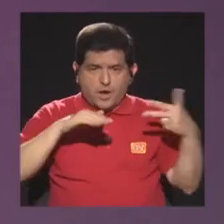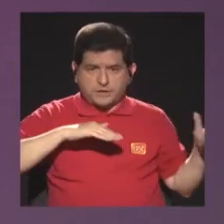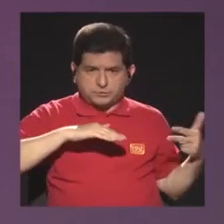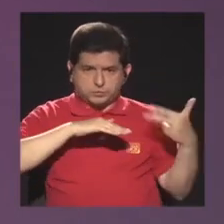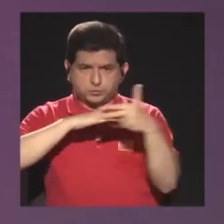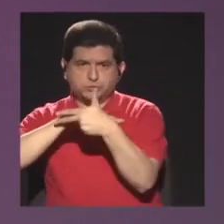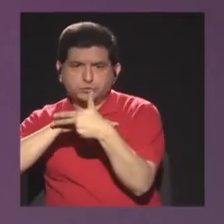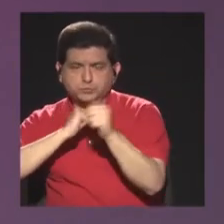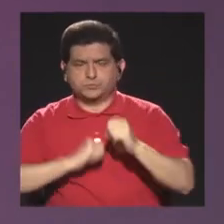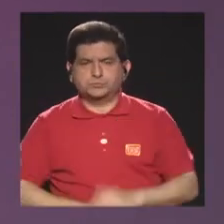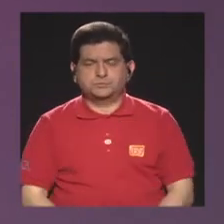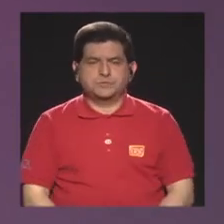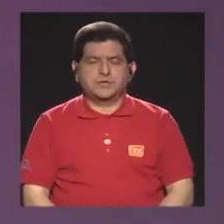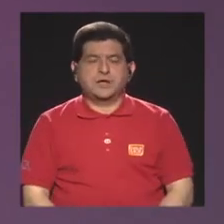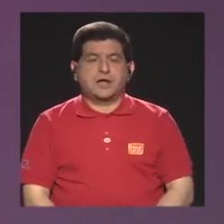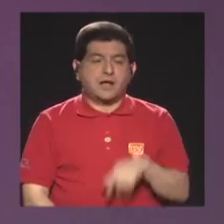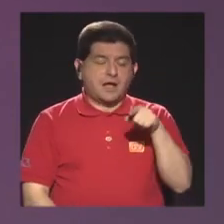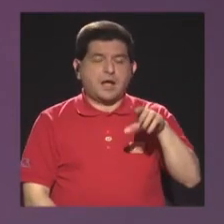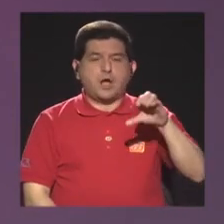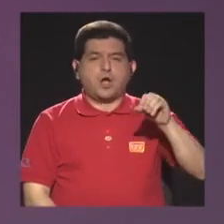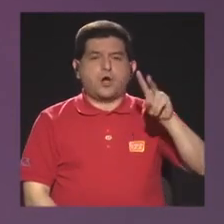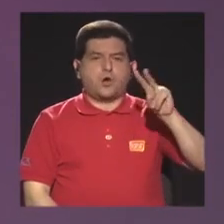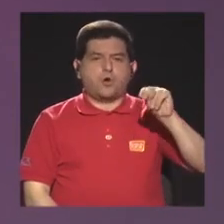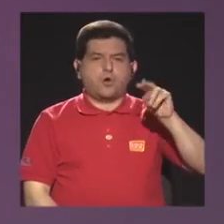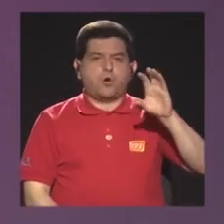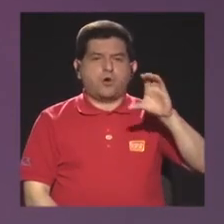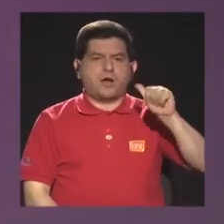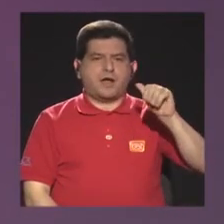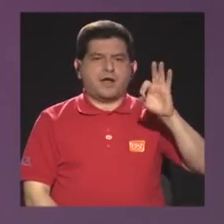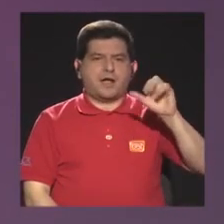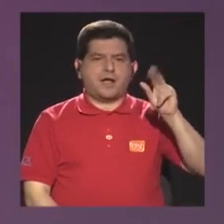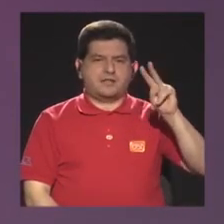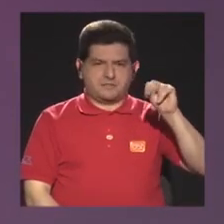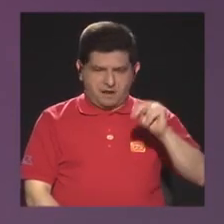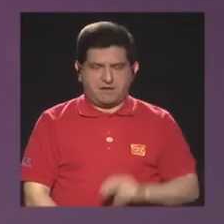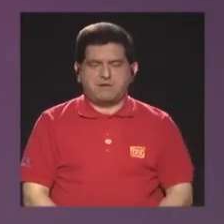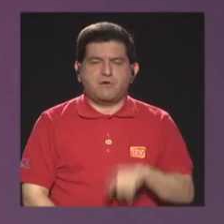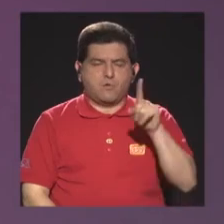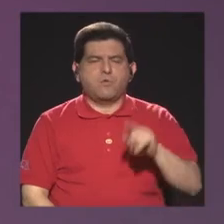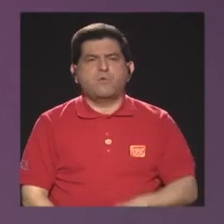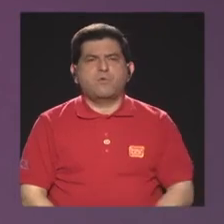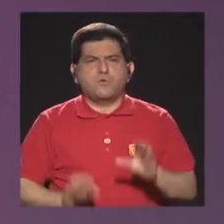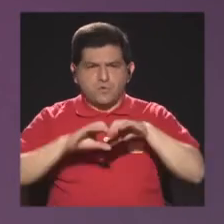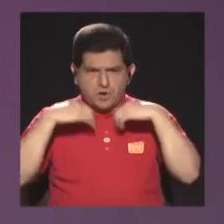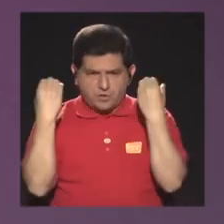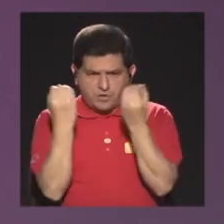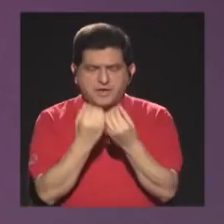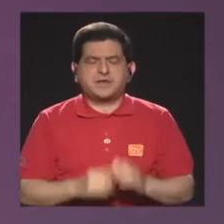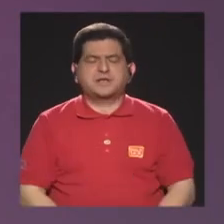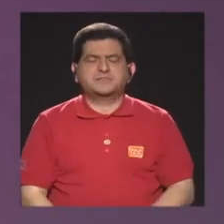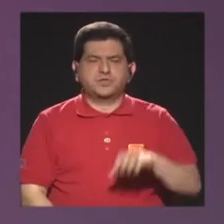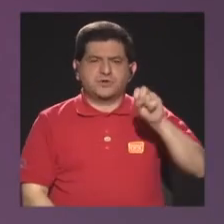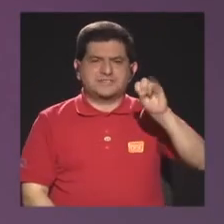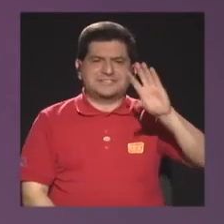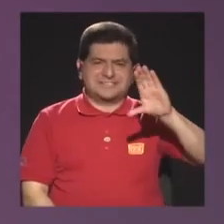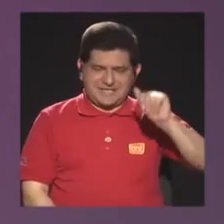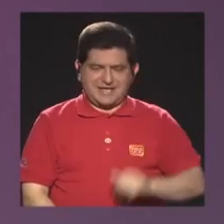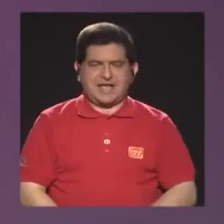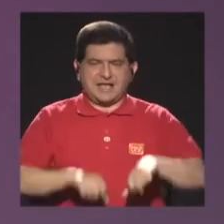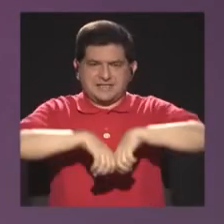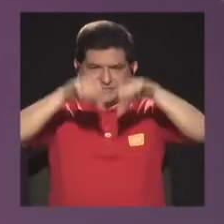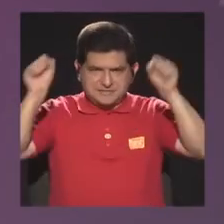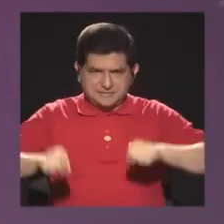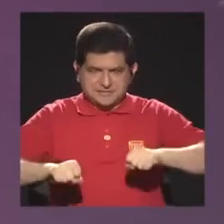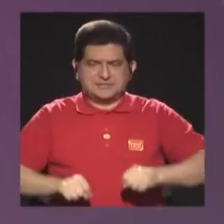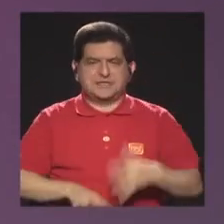portuarias. Entonces, CONCATRANS es una comisión que existe a nivel de del Sistema de Integración Centroamericana, ya que tiene que ver